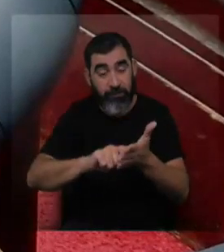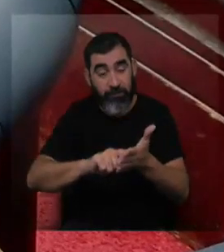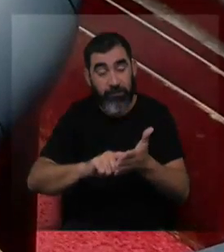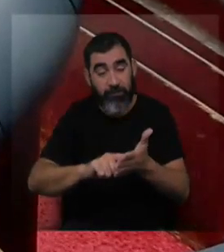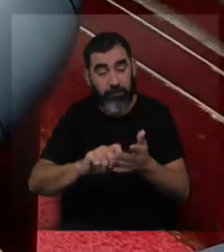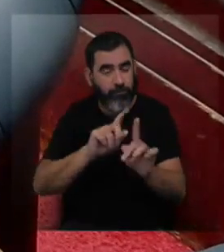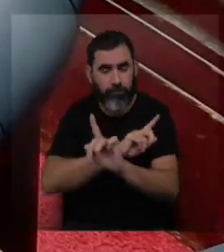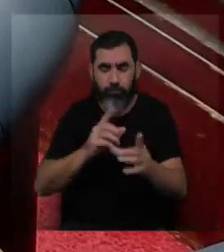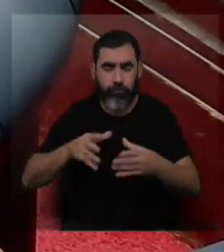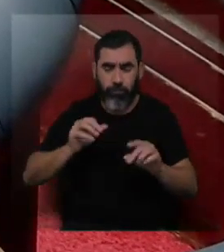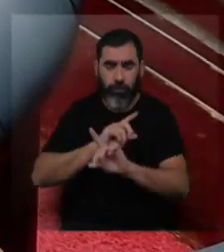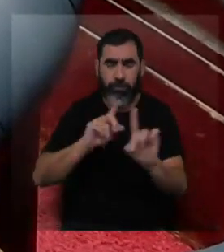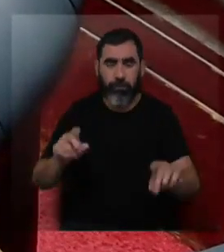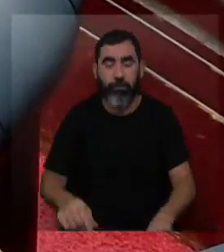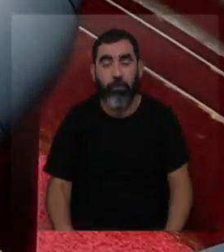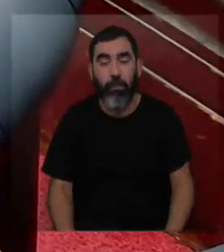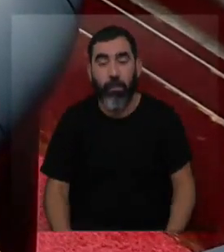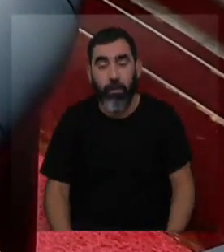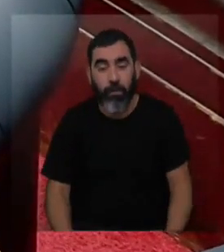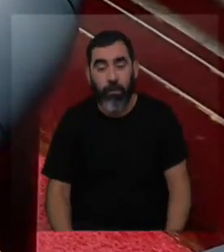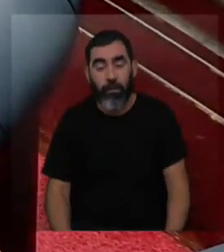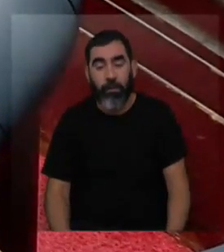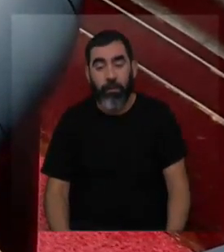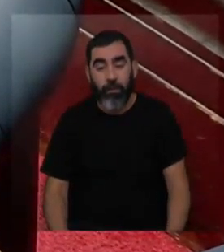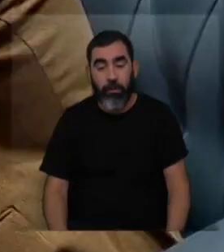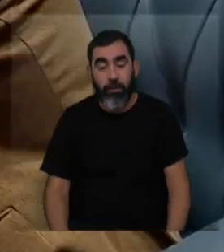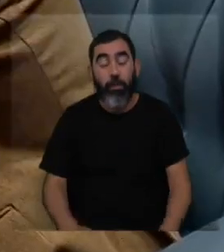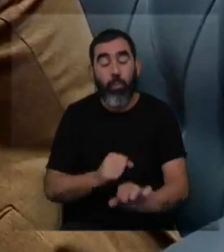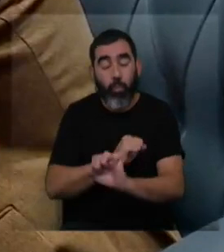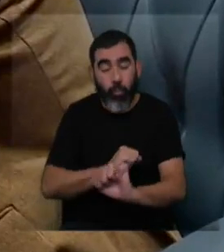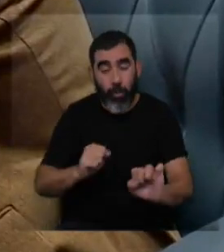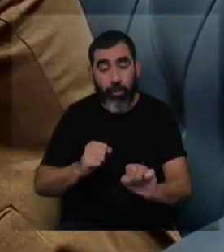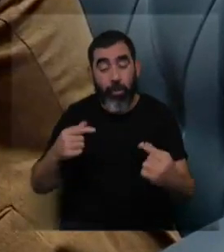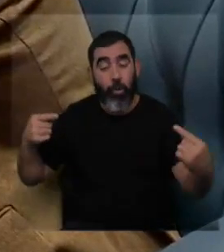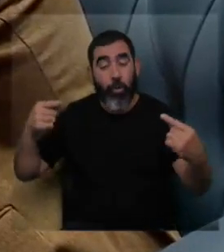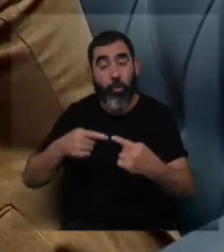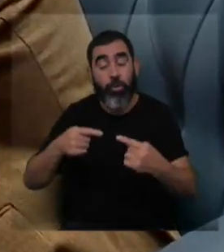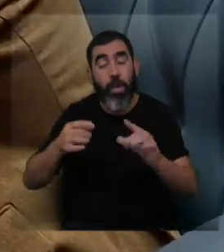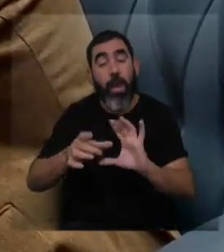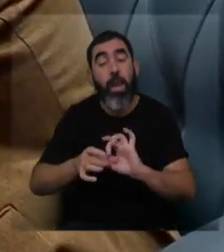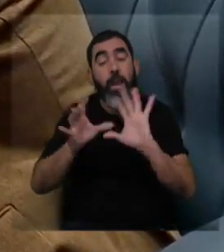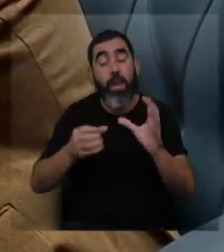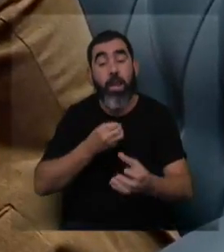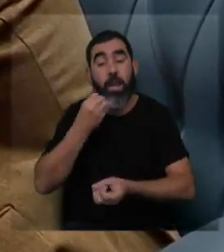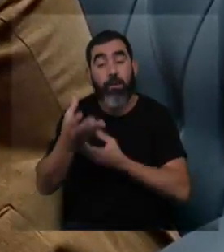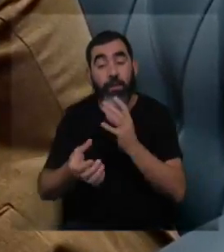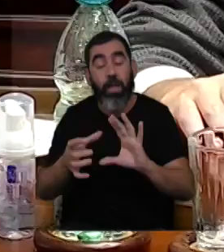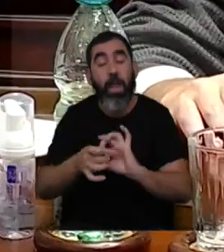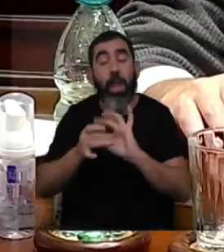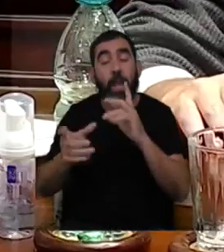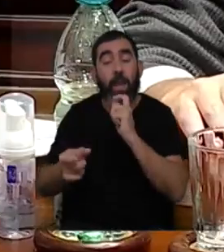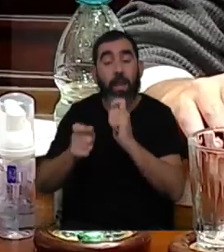conceptualmente no es de recibo, o sea, va directamente o puede ir potencialmente contra lo que es la libertad de expresión y libertad de